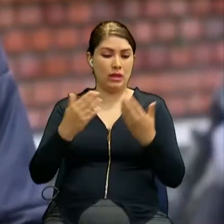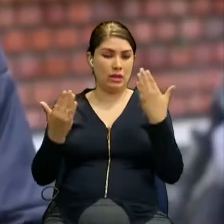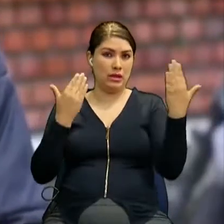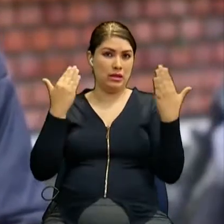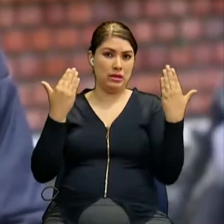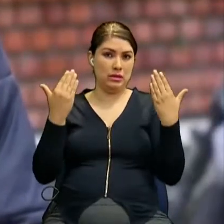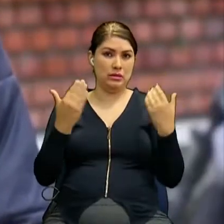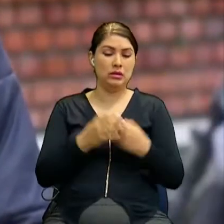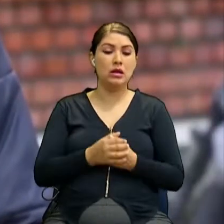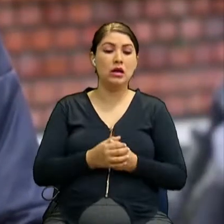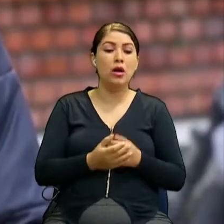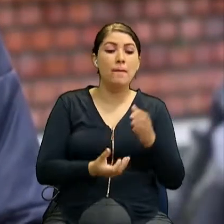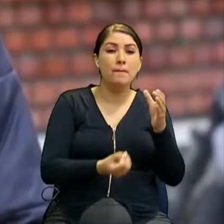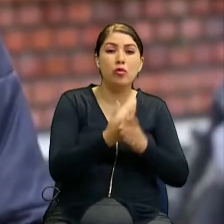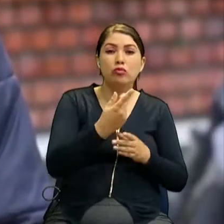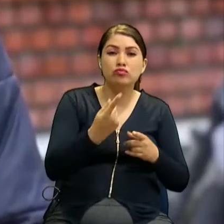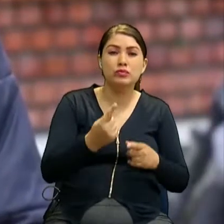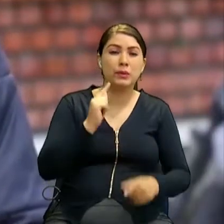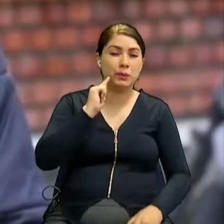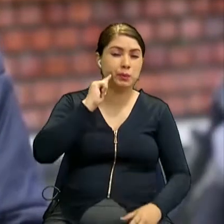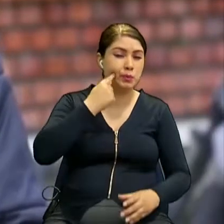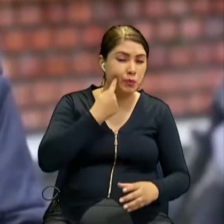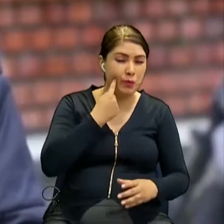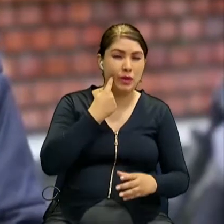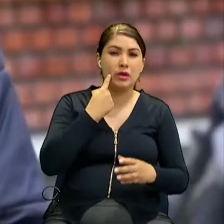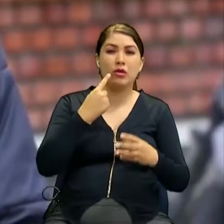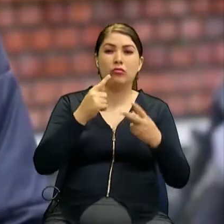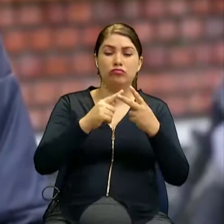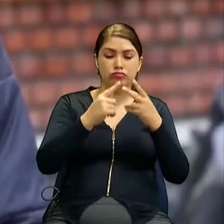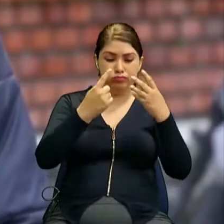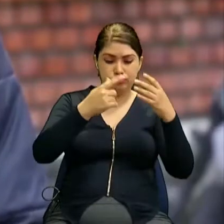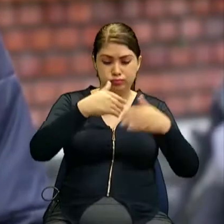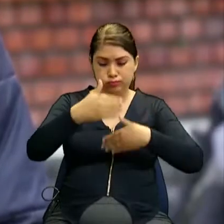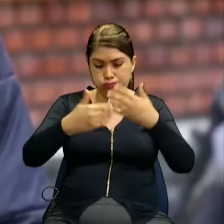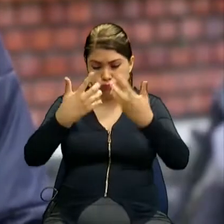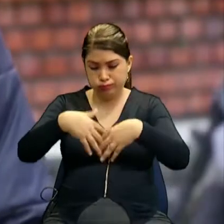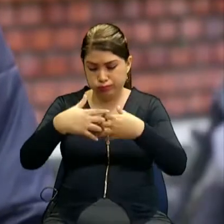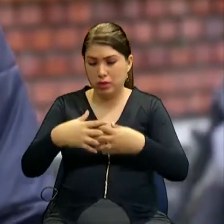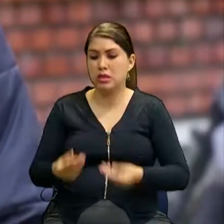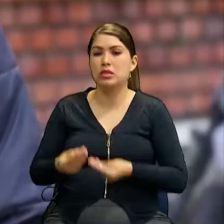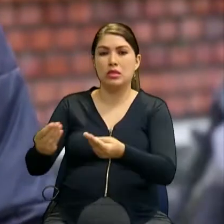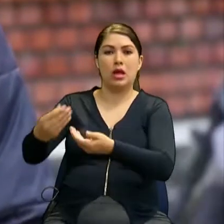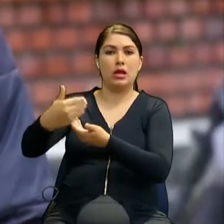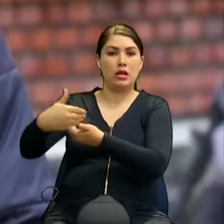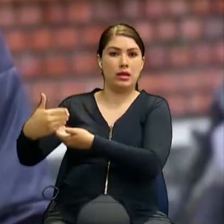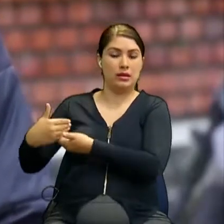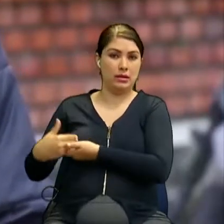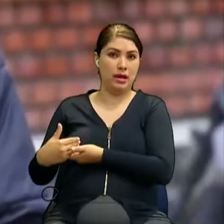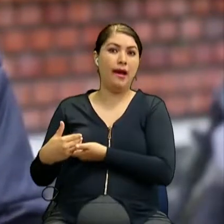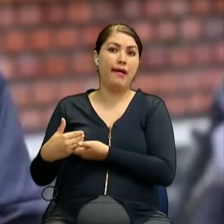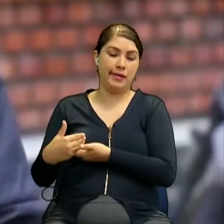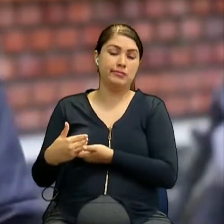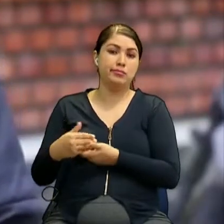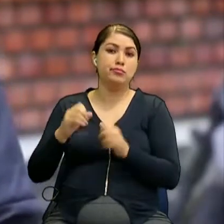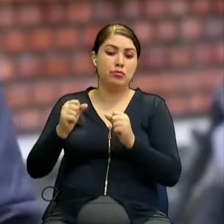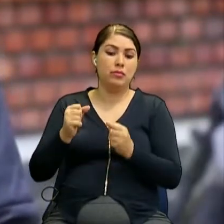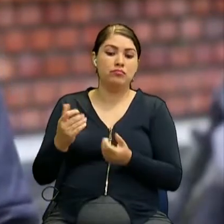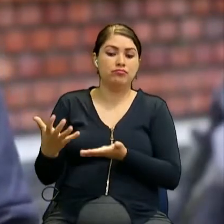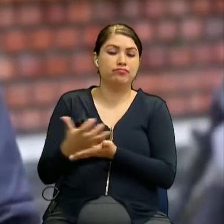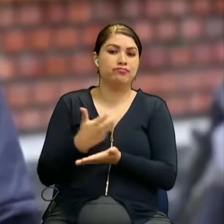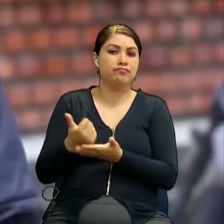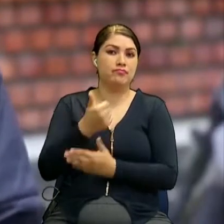los productos de maracuyá directamente del campo, las procesamos y se las traemos al consumidor. Así podemos tener mejores